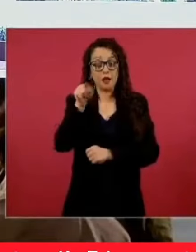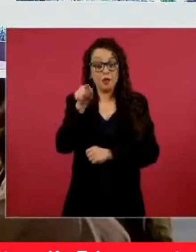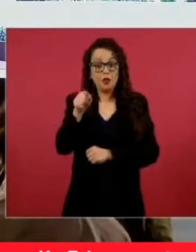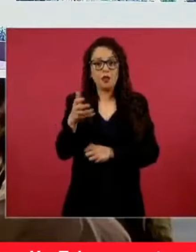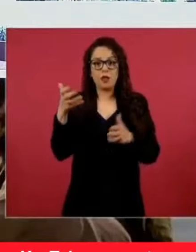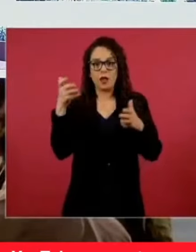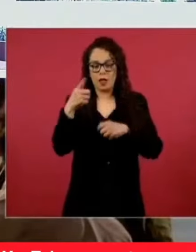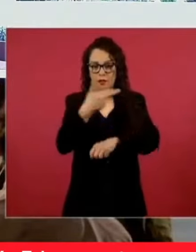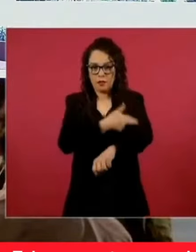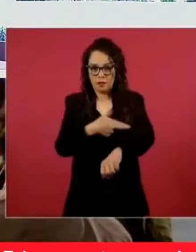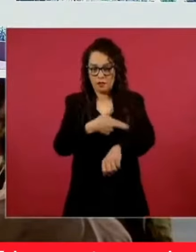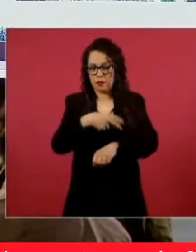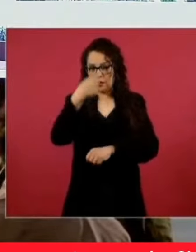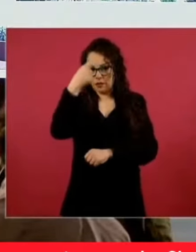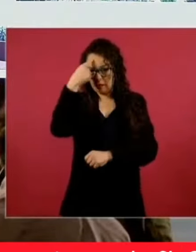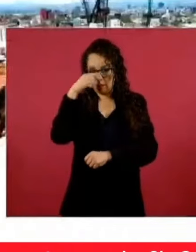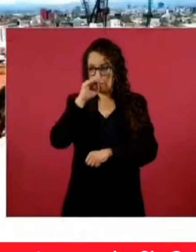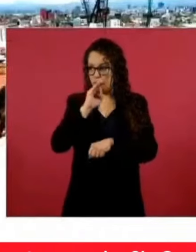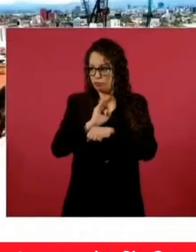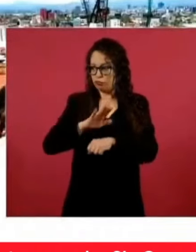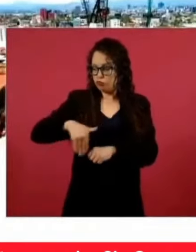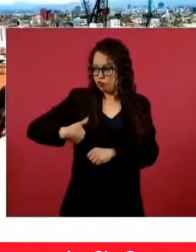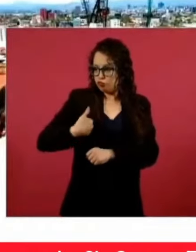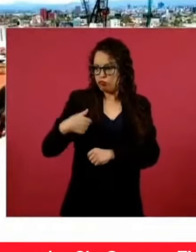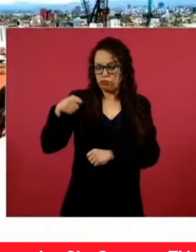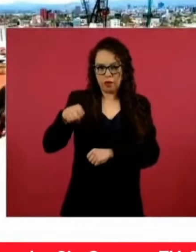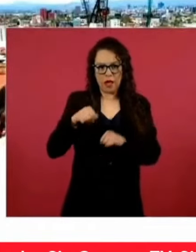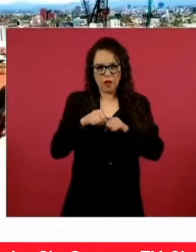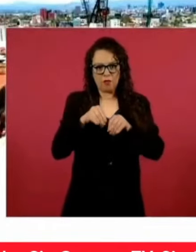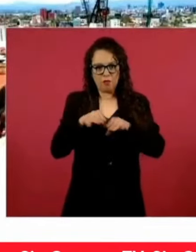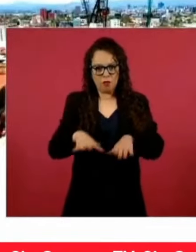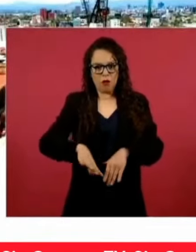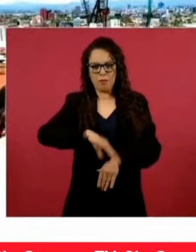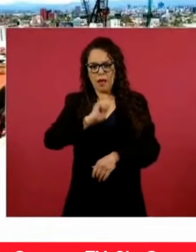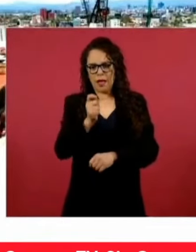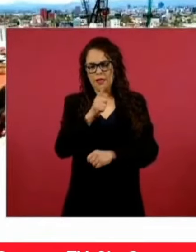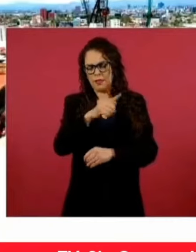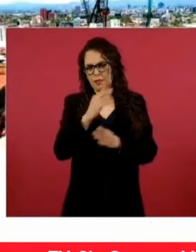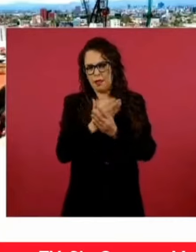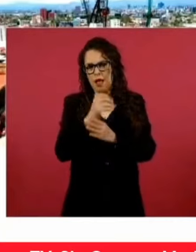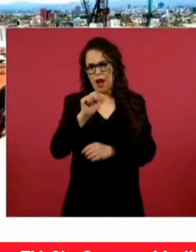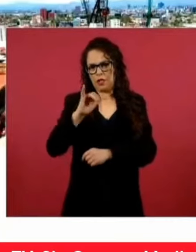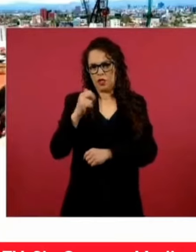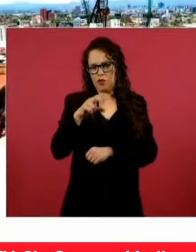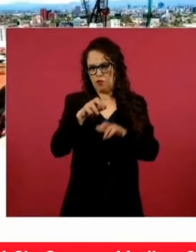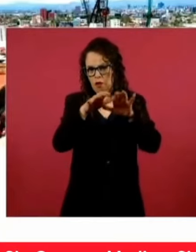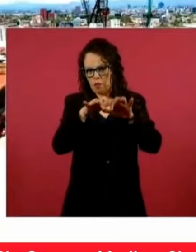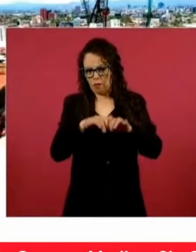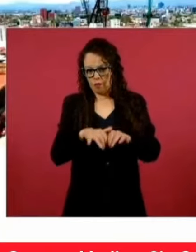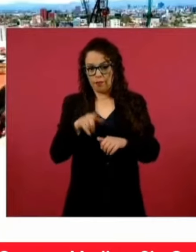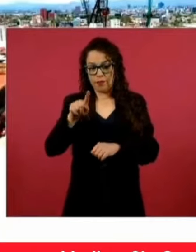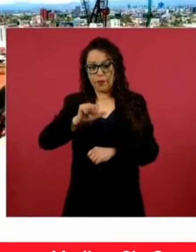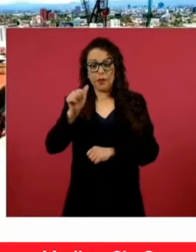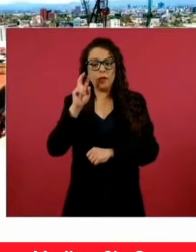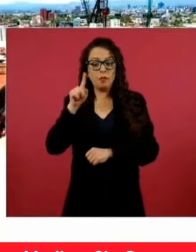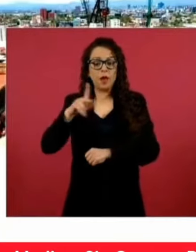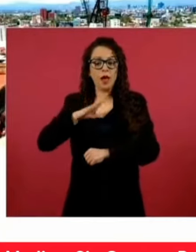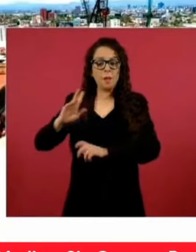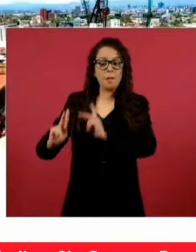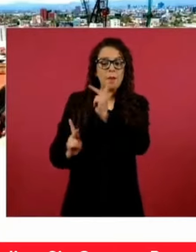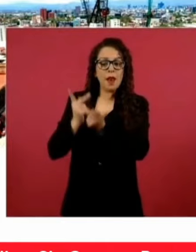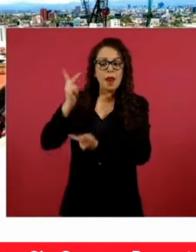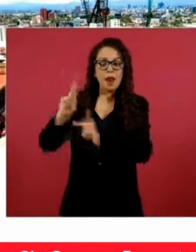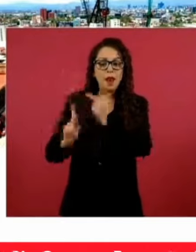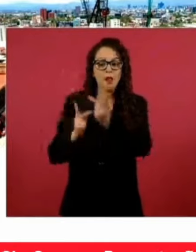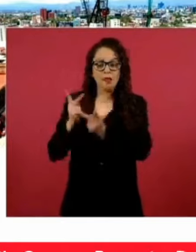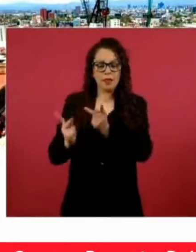archivo al costado izquierdo tendremos verán estas rampas tenemos lo que corresponde un Jardín Botánico un Jardín